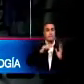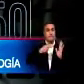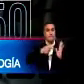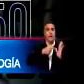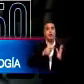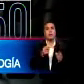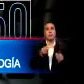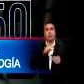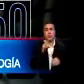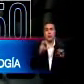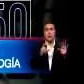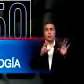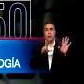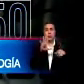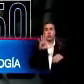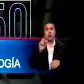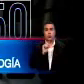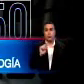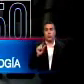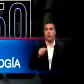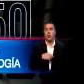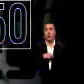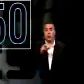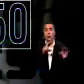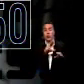385 unidades, con un valor total de